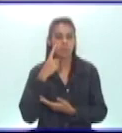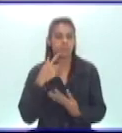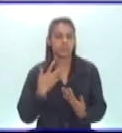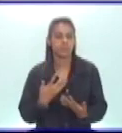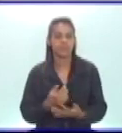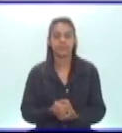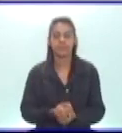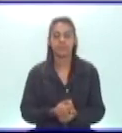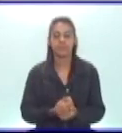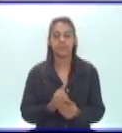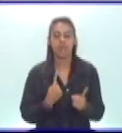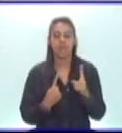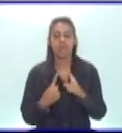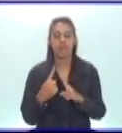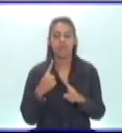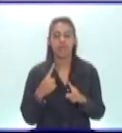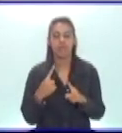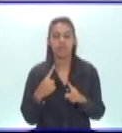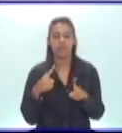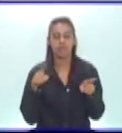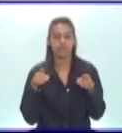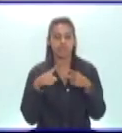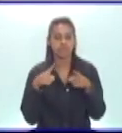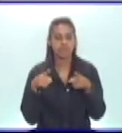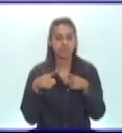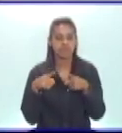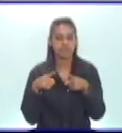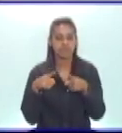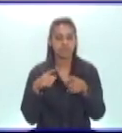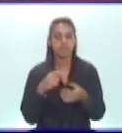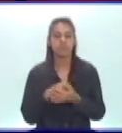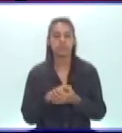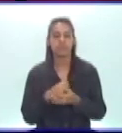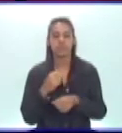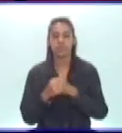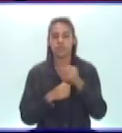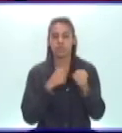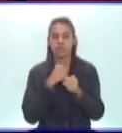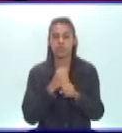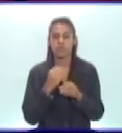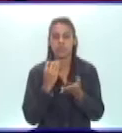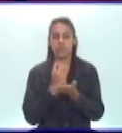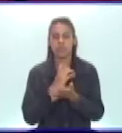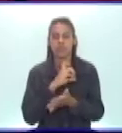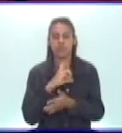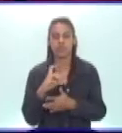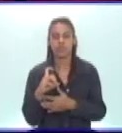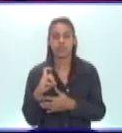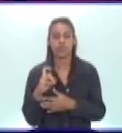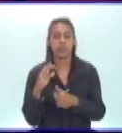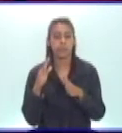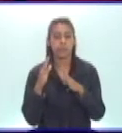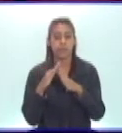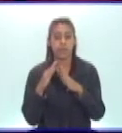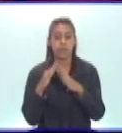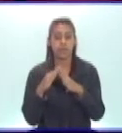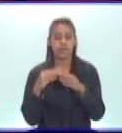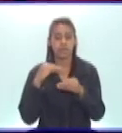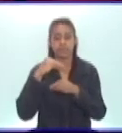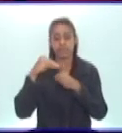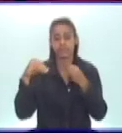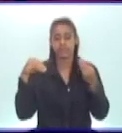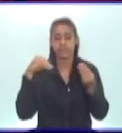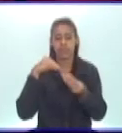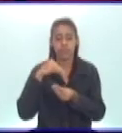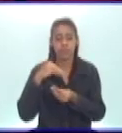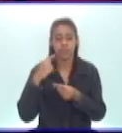algunos de los instrumentos musicales que nosotros utilizamos en la escuela. pero que ustedes pueden sustituir en